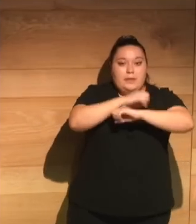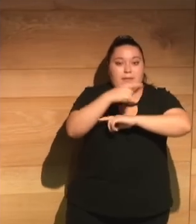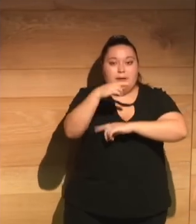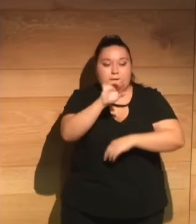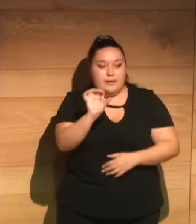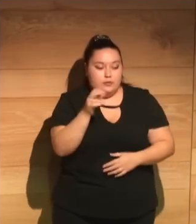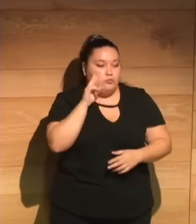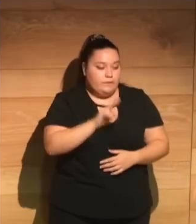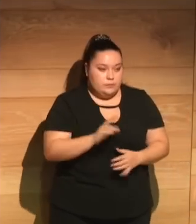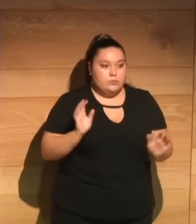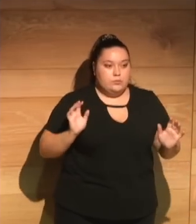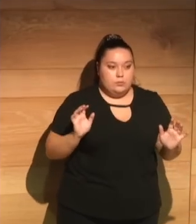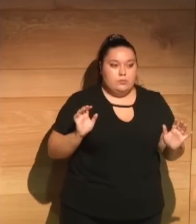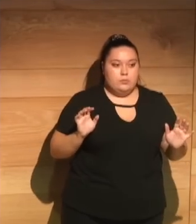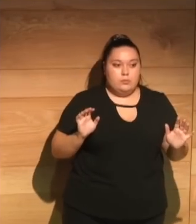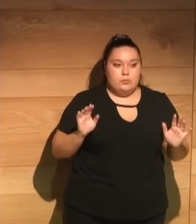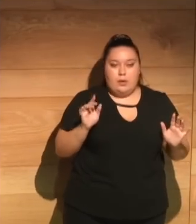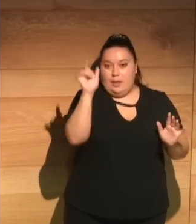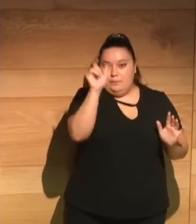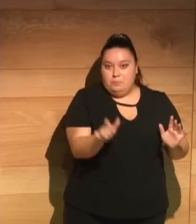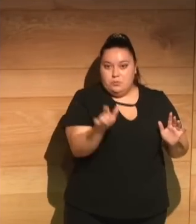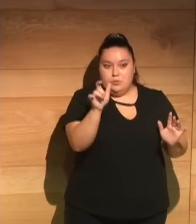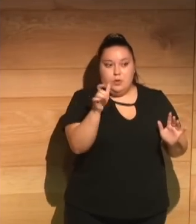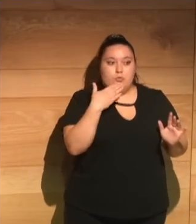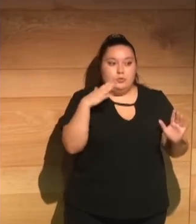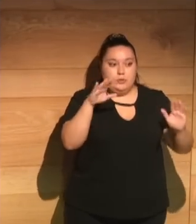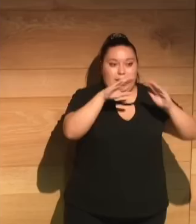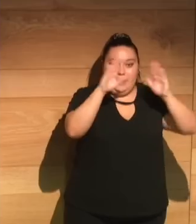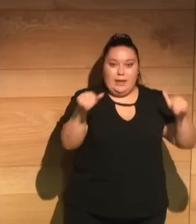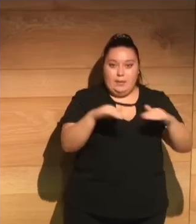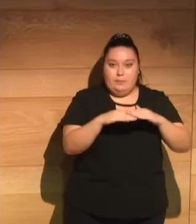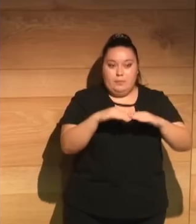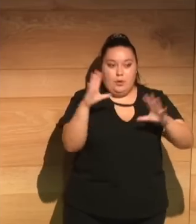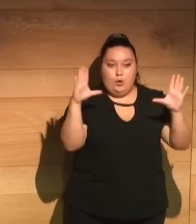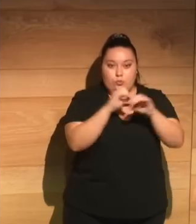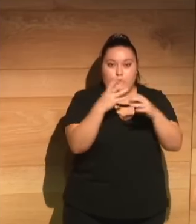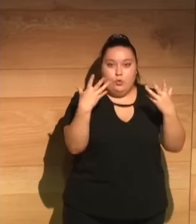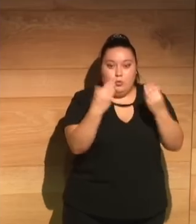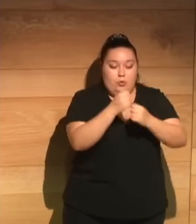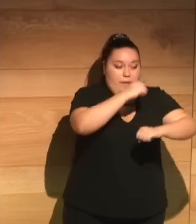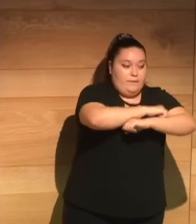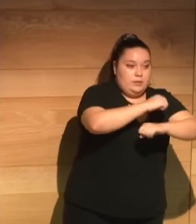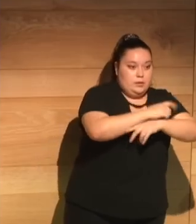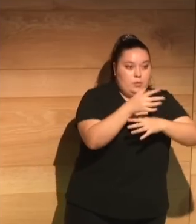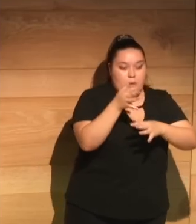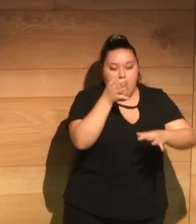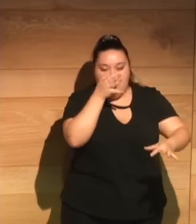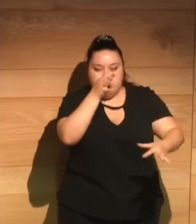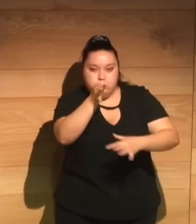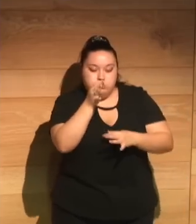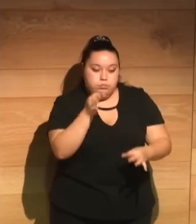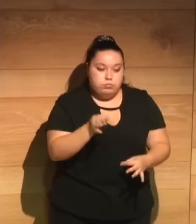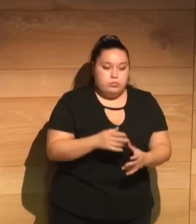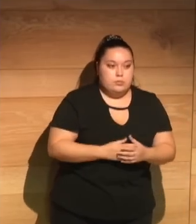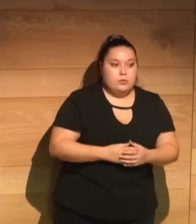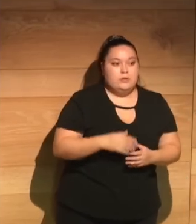la he visto y efectivamente es como que el tío ha sacado la cámara oscura a la ventana. Muy indefinida, se ven unos especies